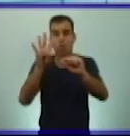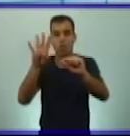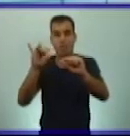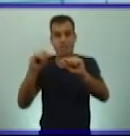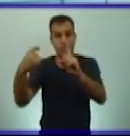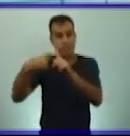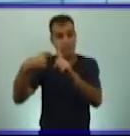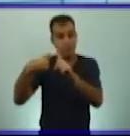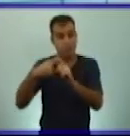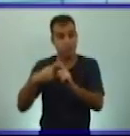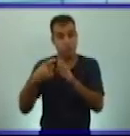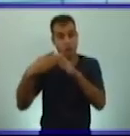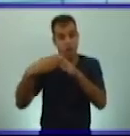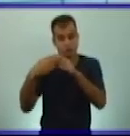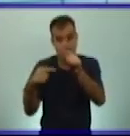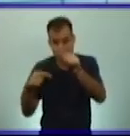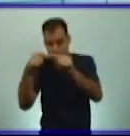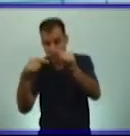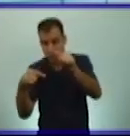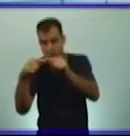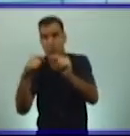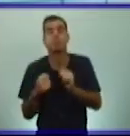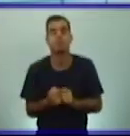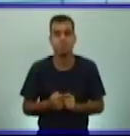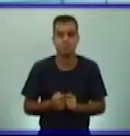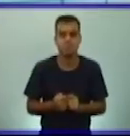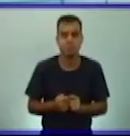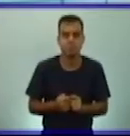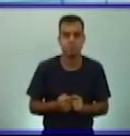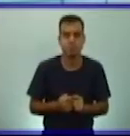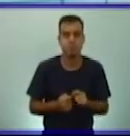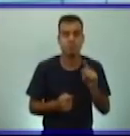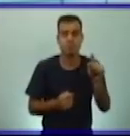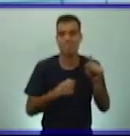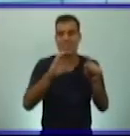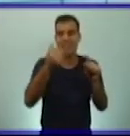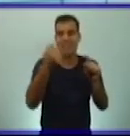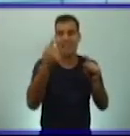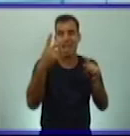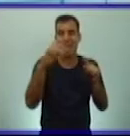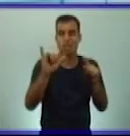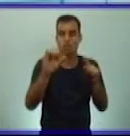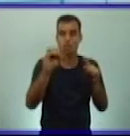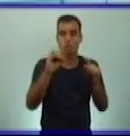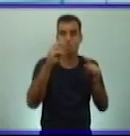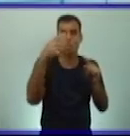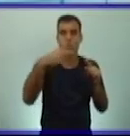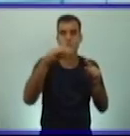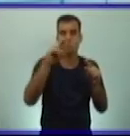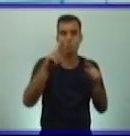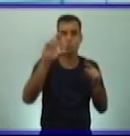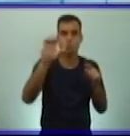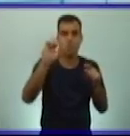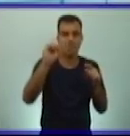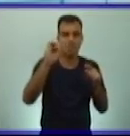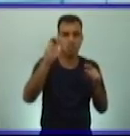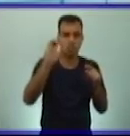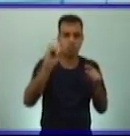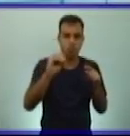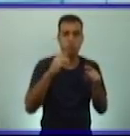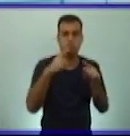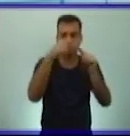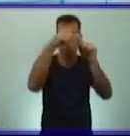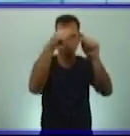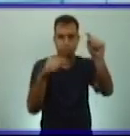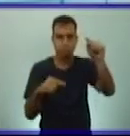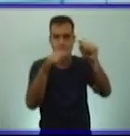Granma, el estadounidense Cayo Hueso, en el Estrecho de la Florida, a 151 kilómetros al norte-noroeste de la Caleta de